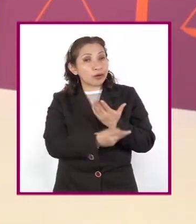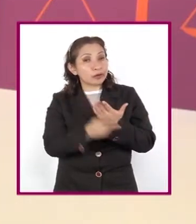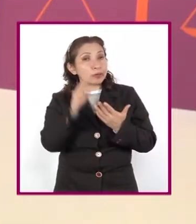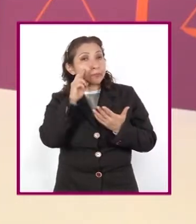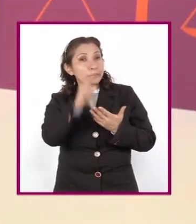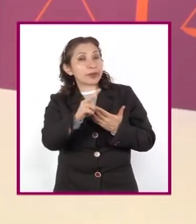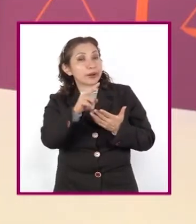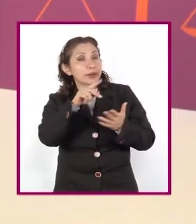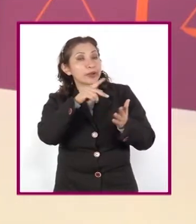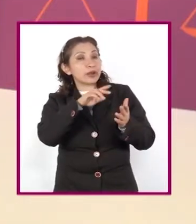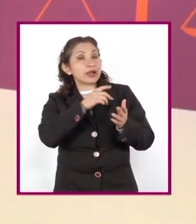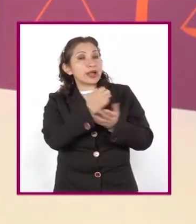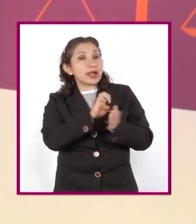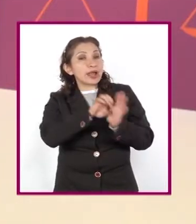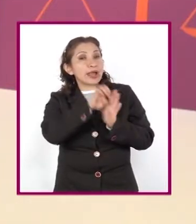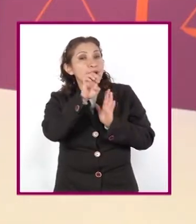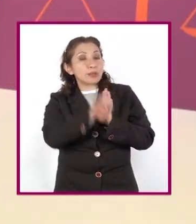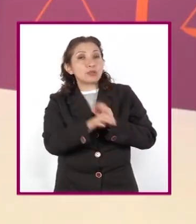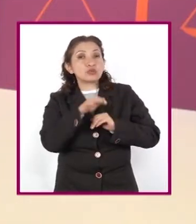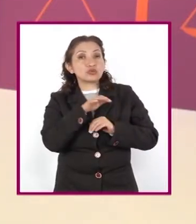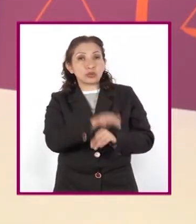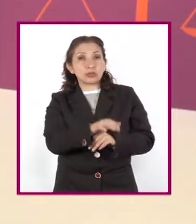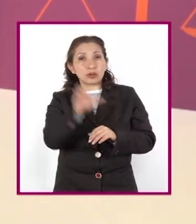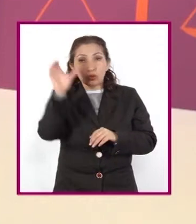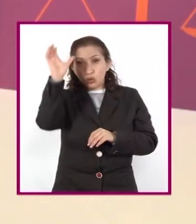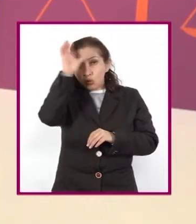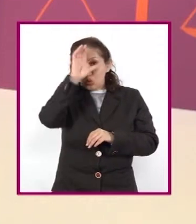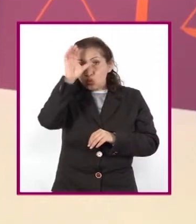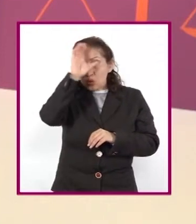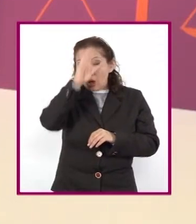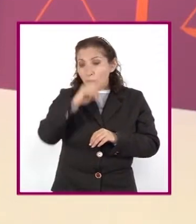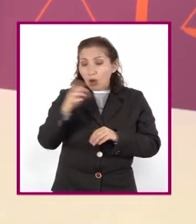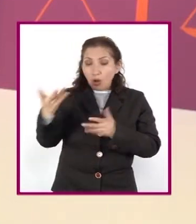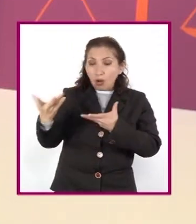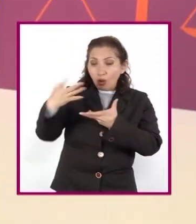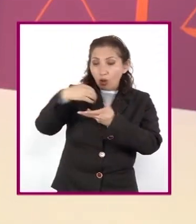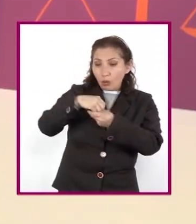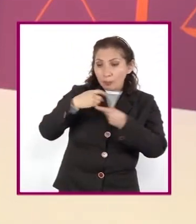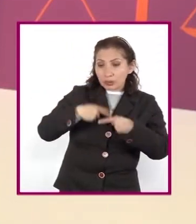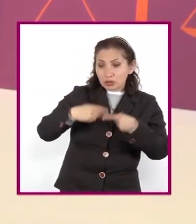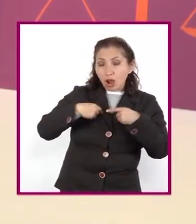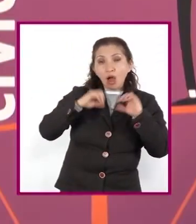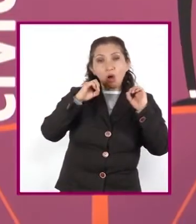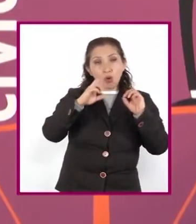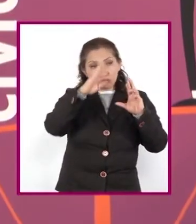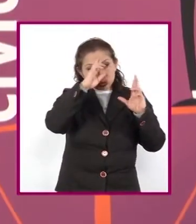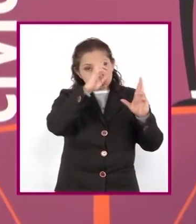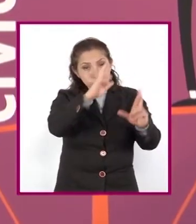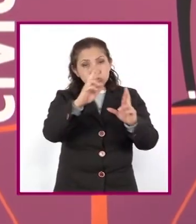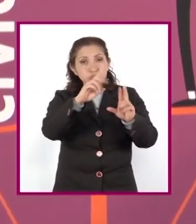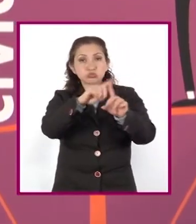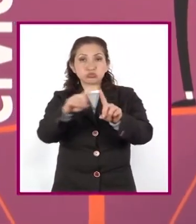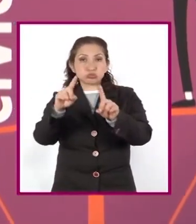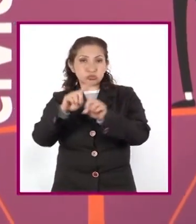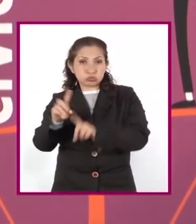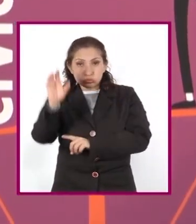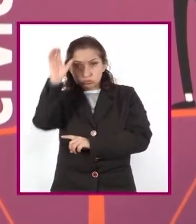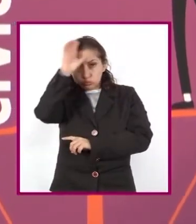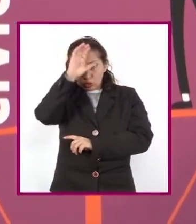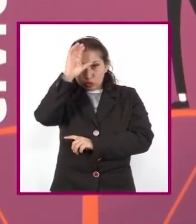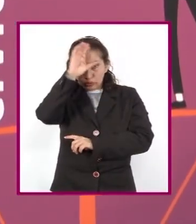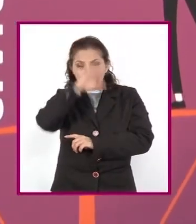de proyectos relacionados con la cultura incluyente o intercultural. Pero